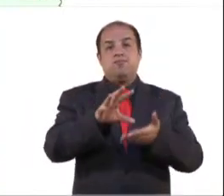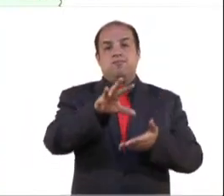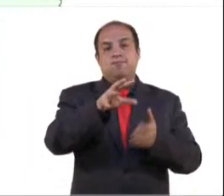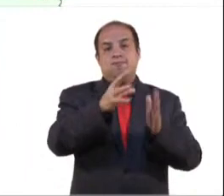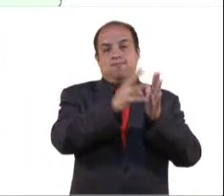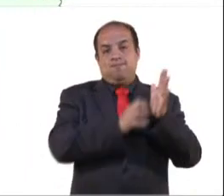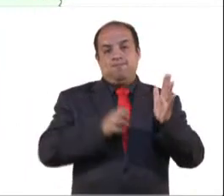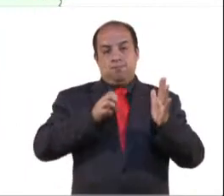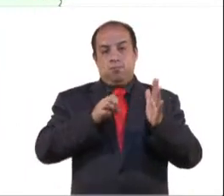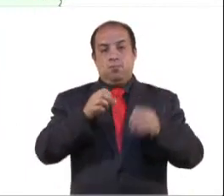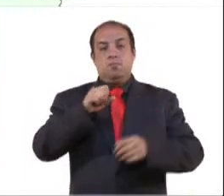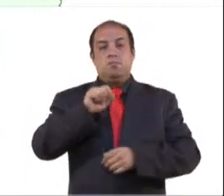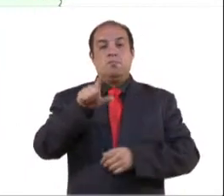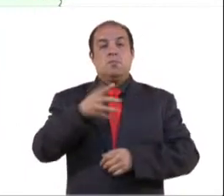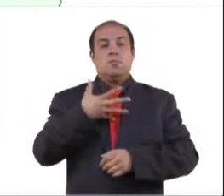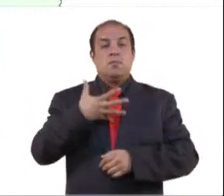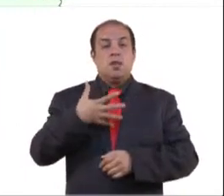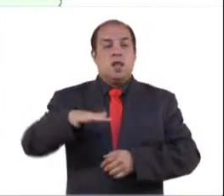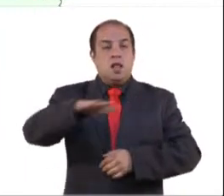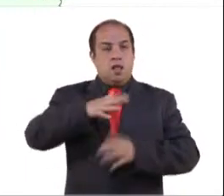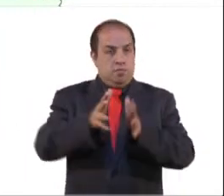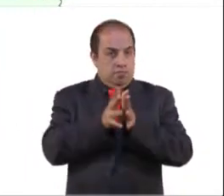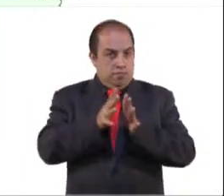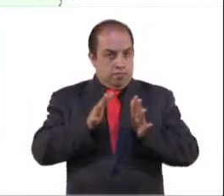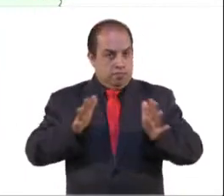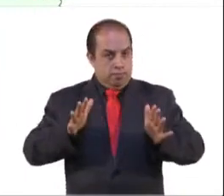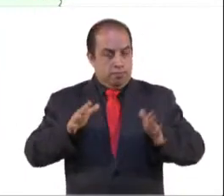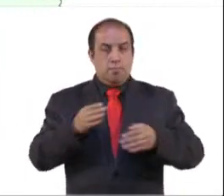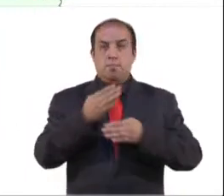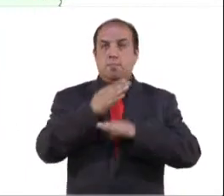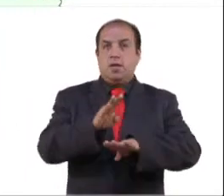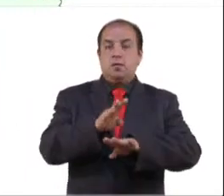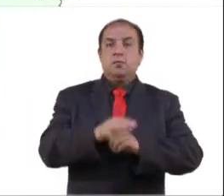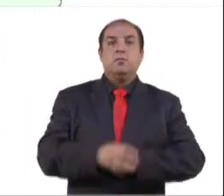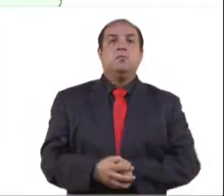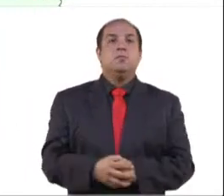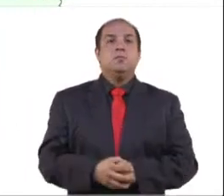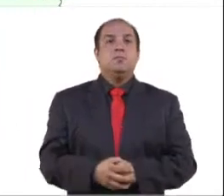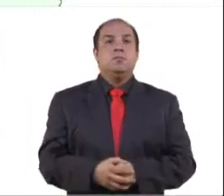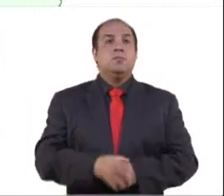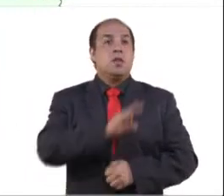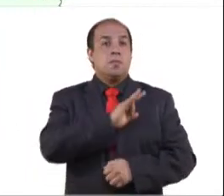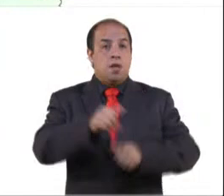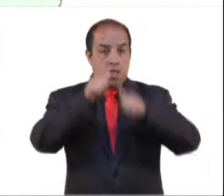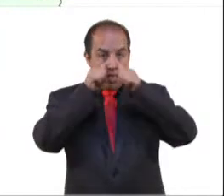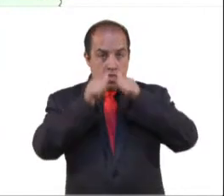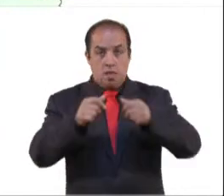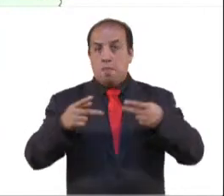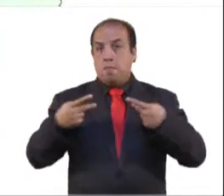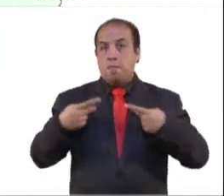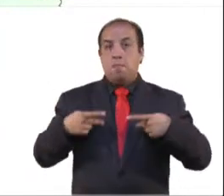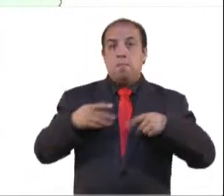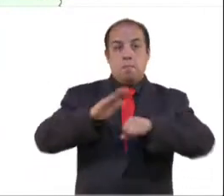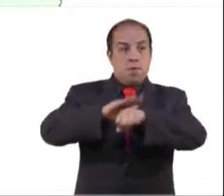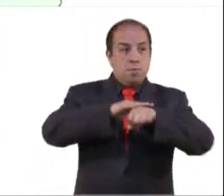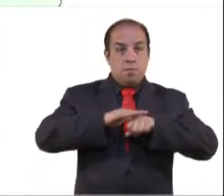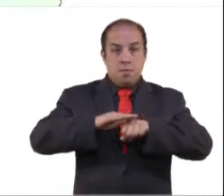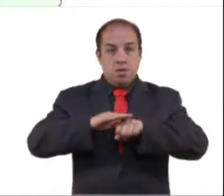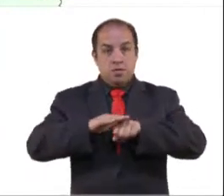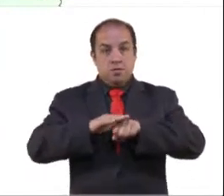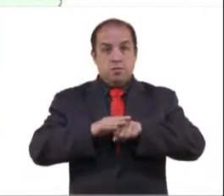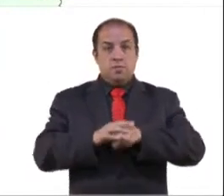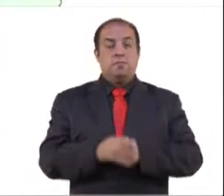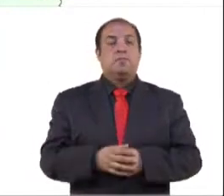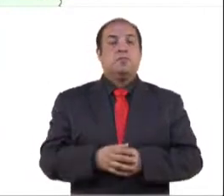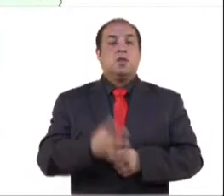bancario mucho más grande, de tal manera que se podrán atender a más beneficiarios en medida que la Ciudad